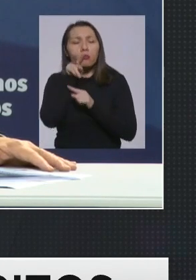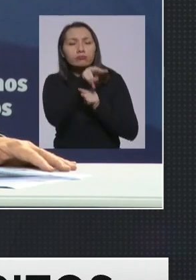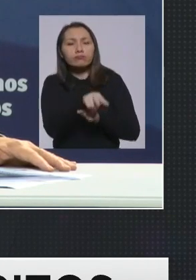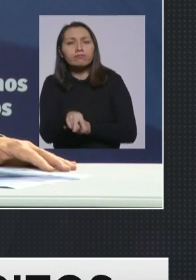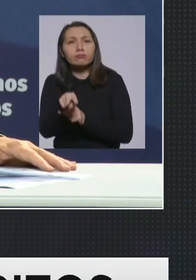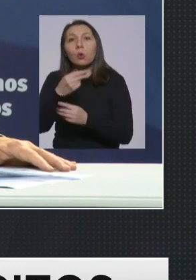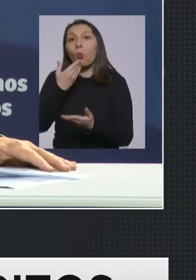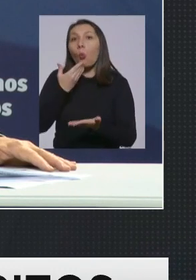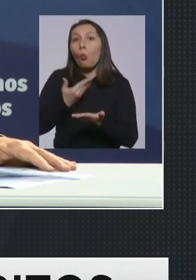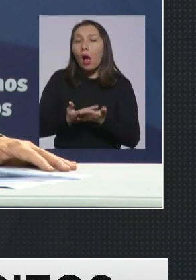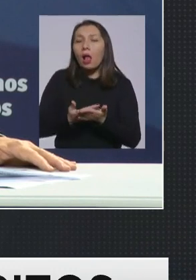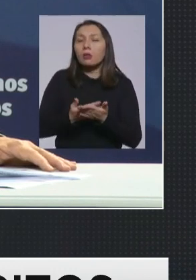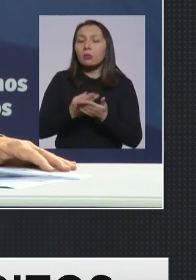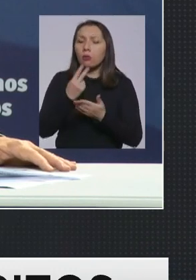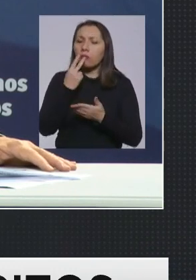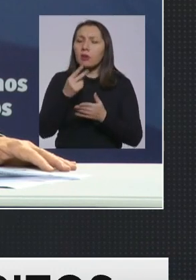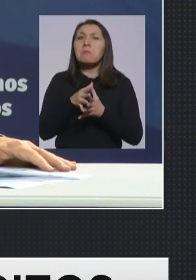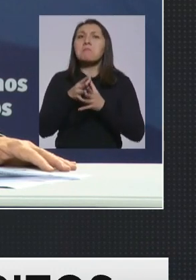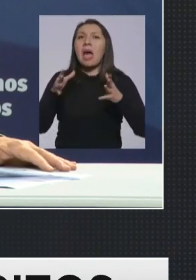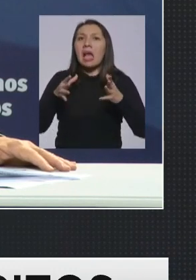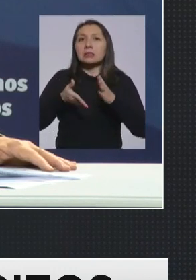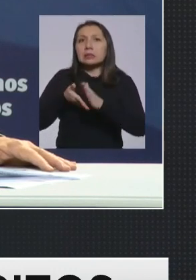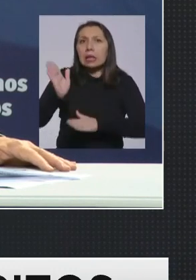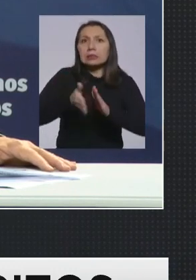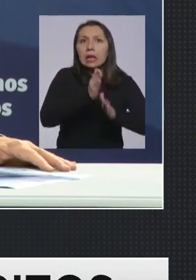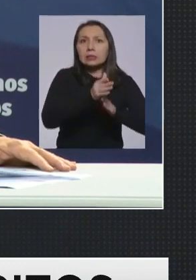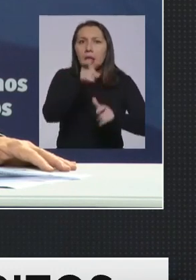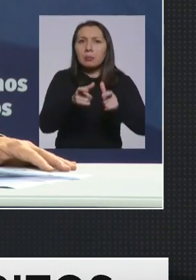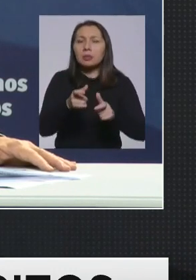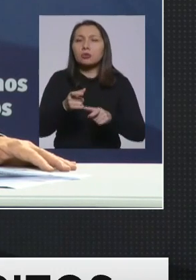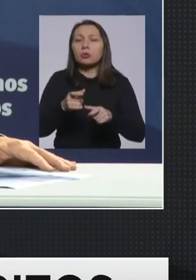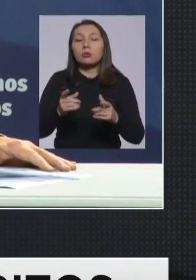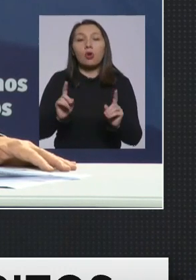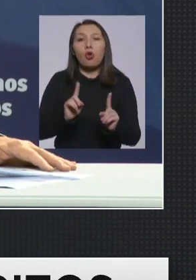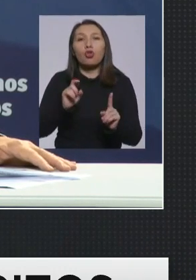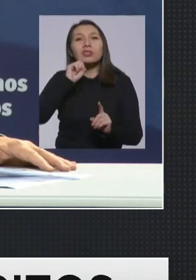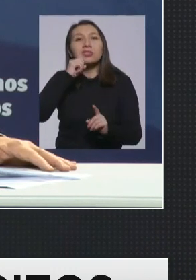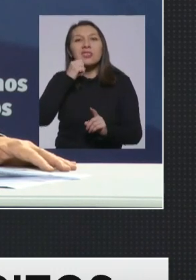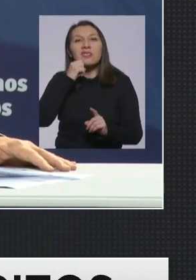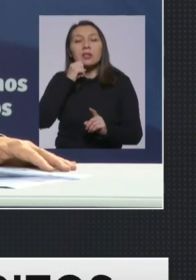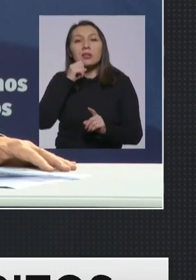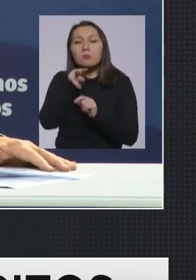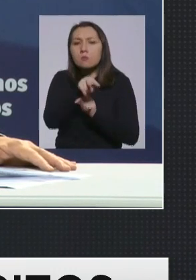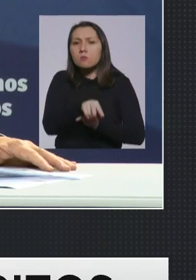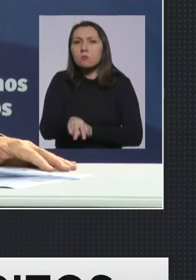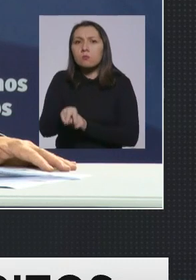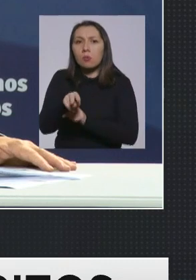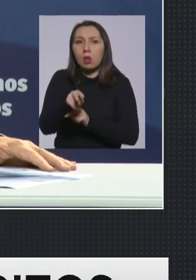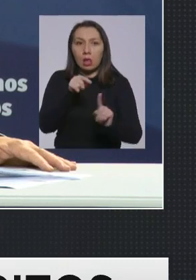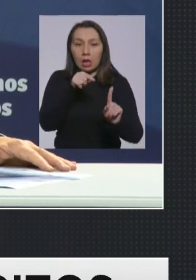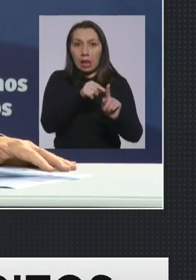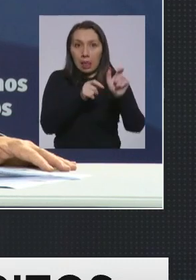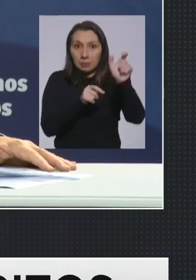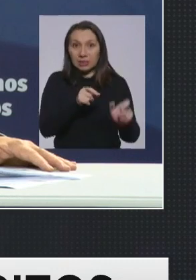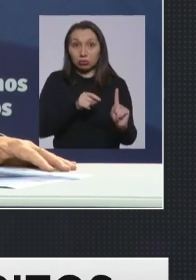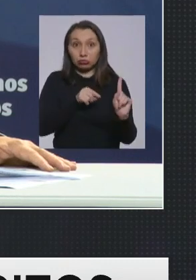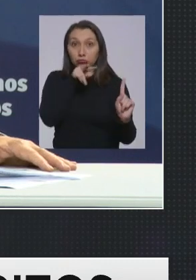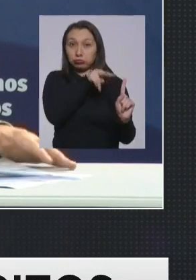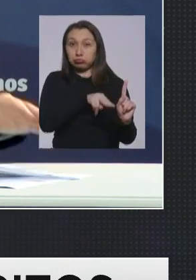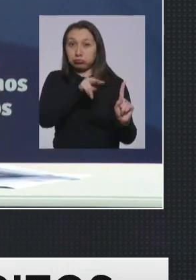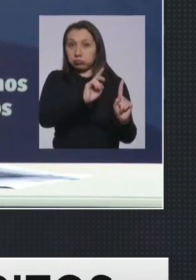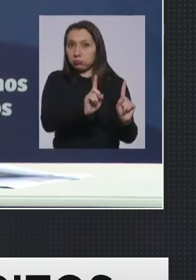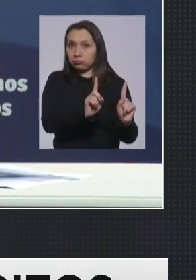en qué momento hay una mayor circulación de personas esto no es una vigilancia a la persona es una